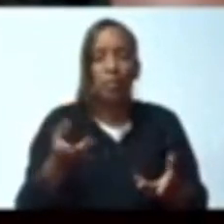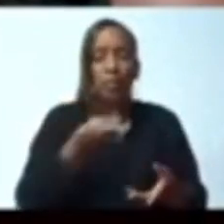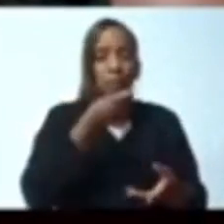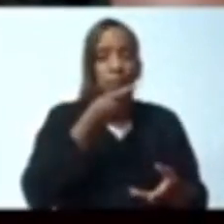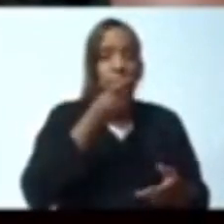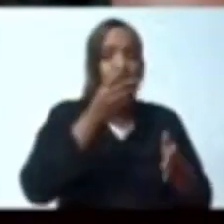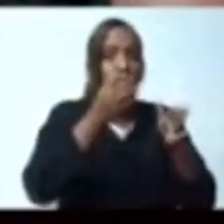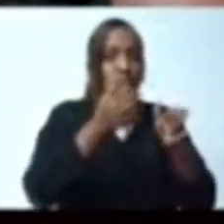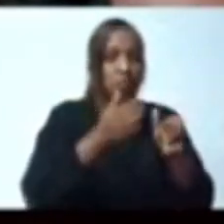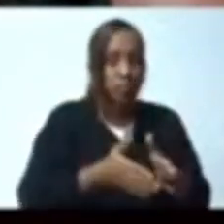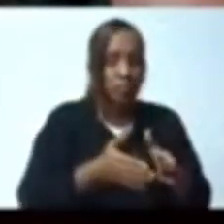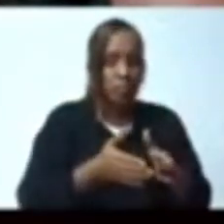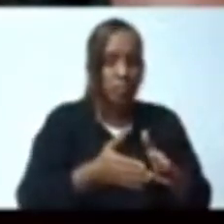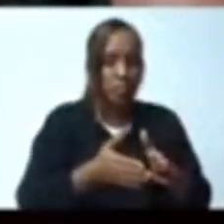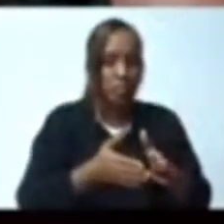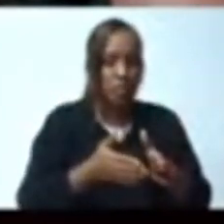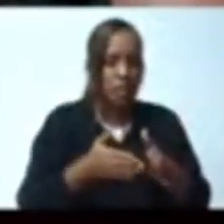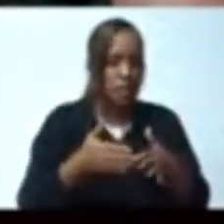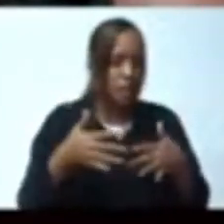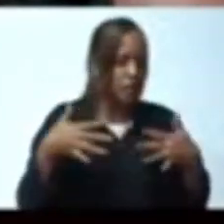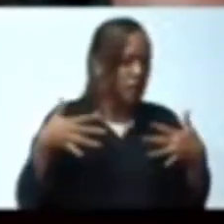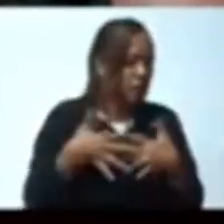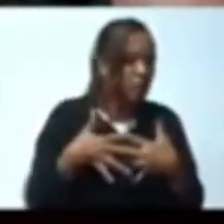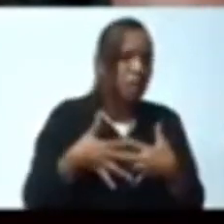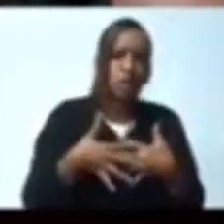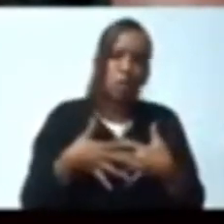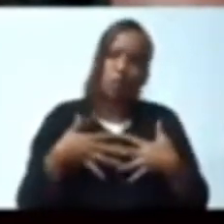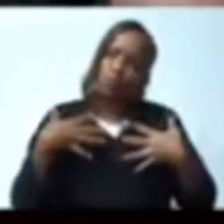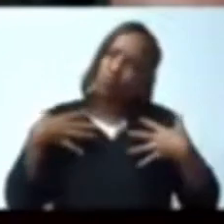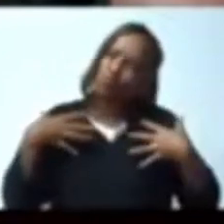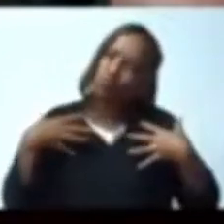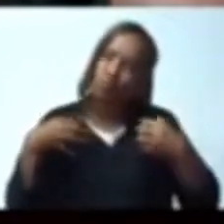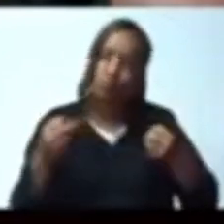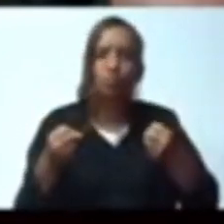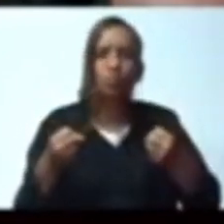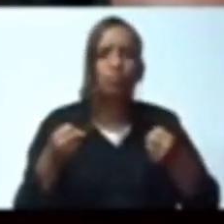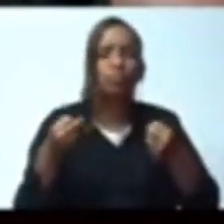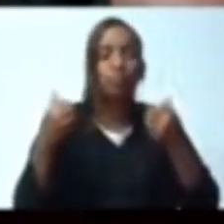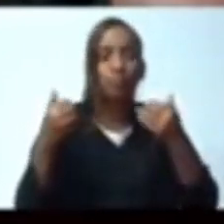derecho, cuando se le pisoteó un derecho,